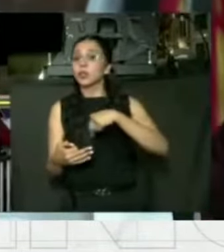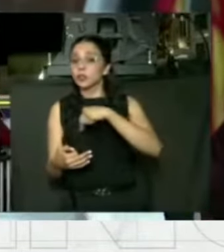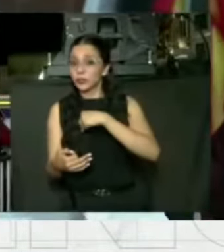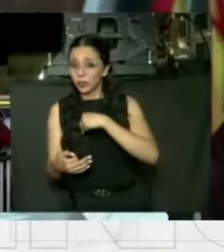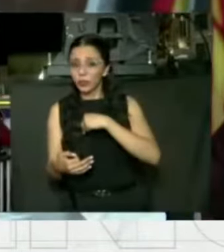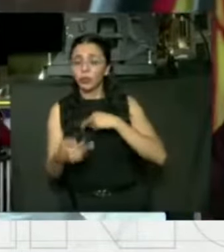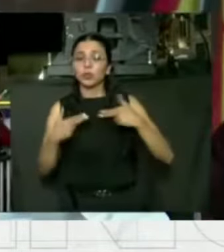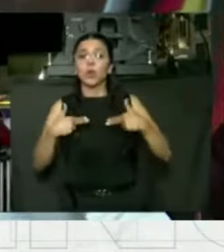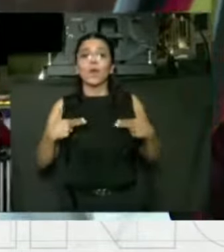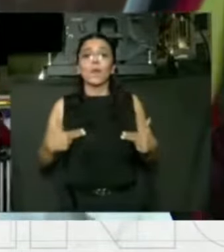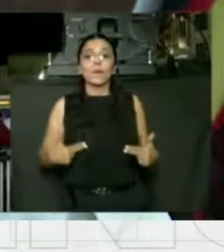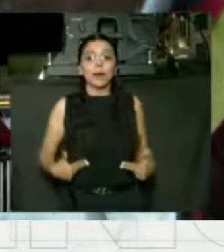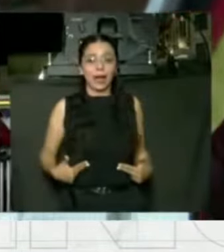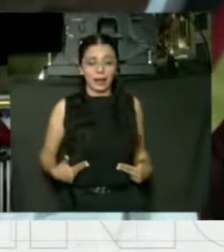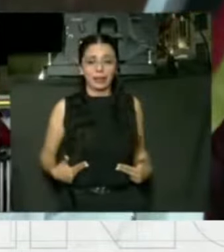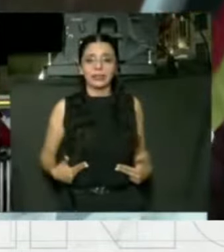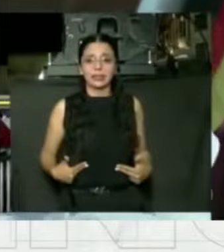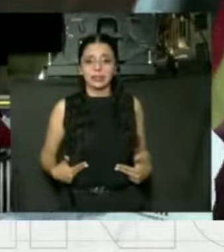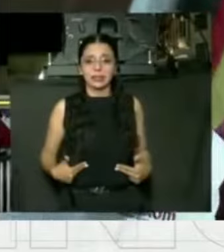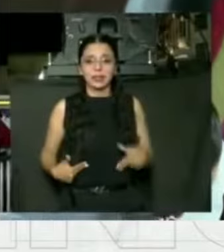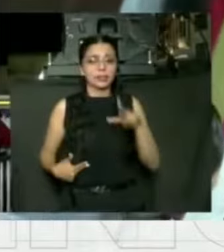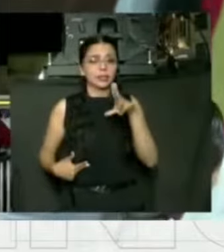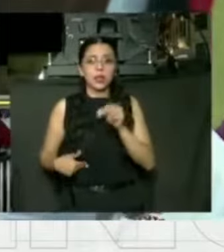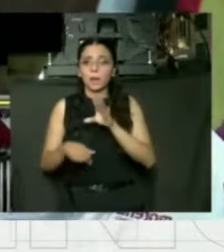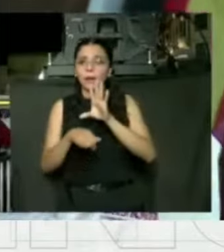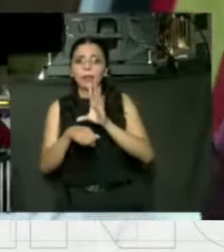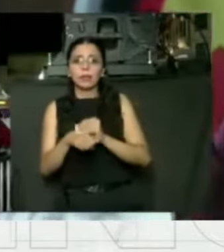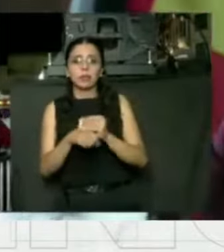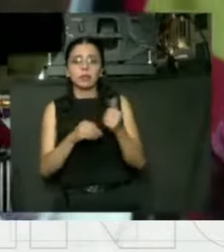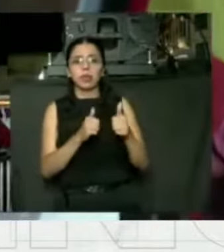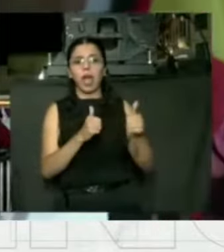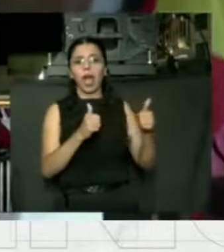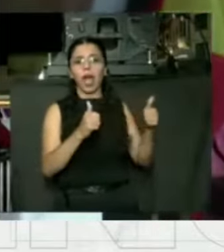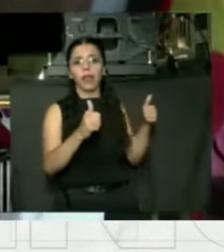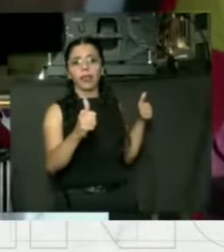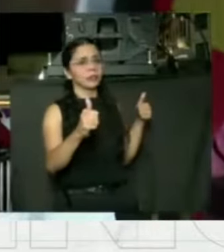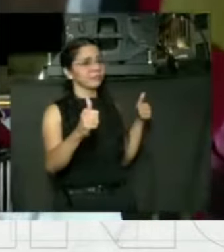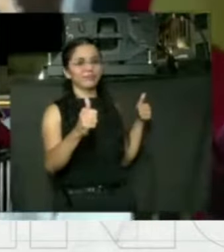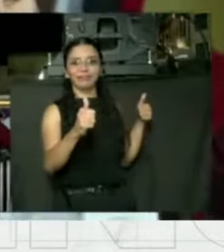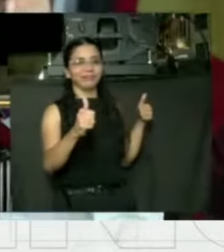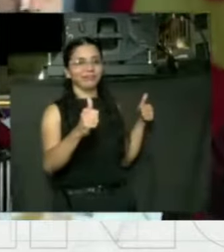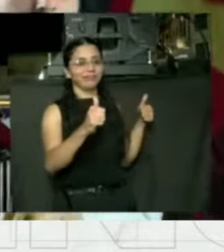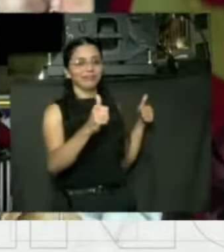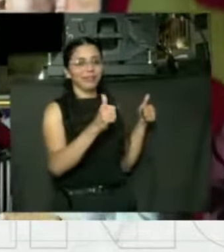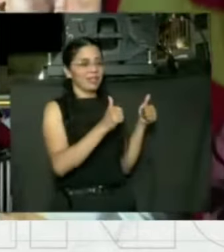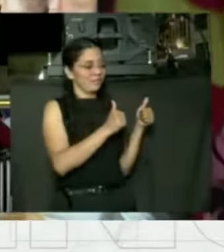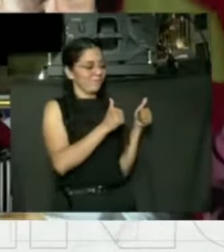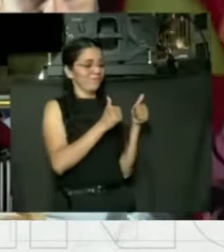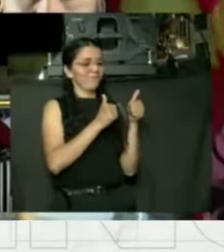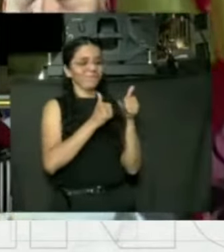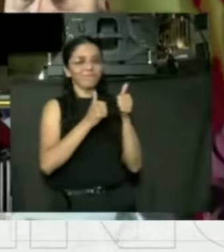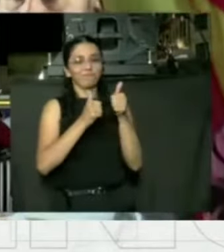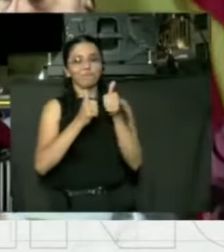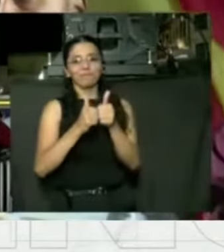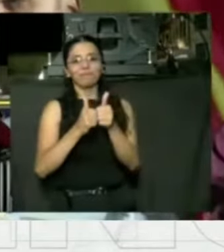somos humanistas, no dejamos que nadie se quede atrás, no dejamos que